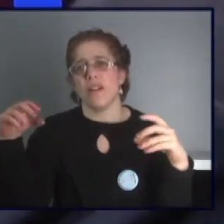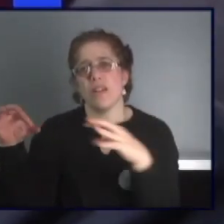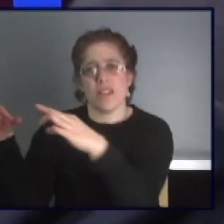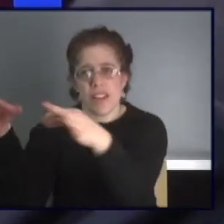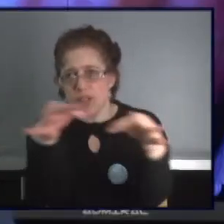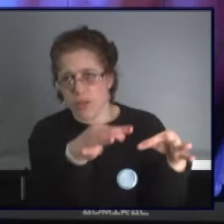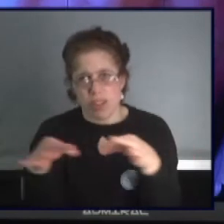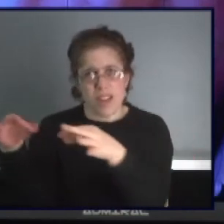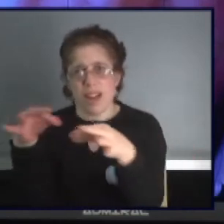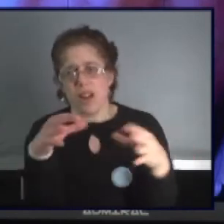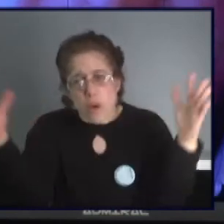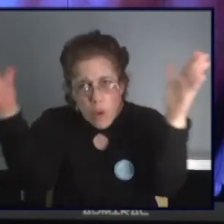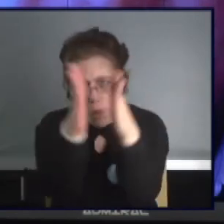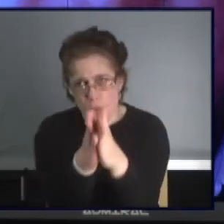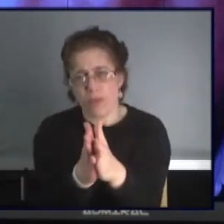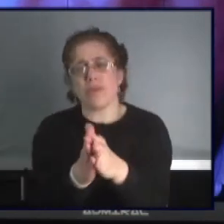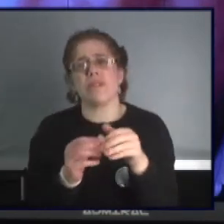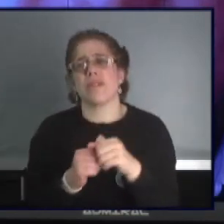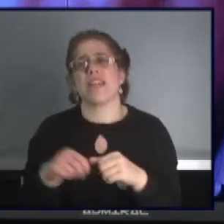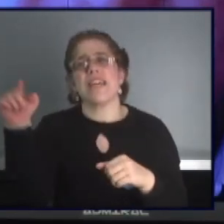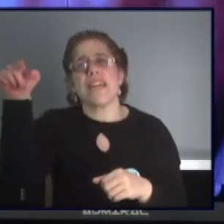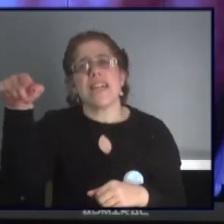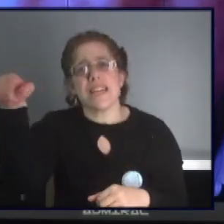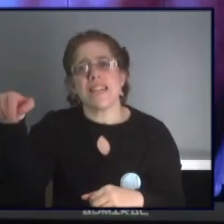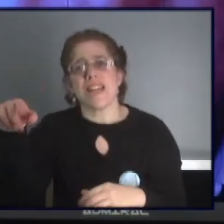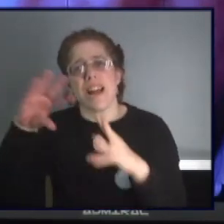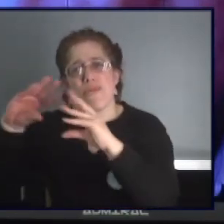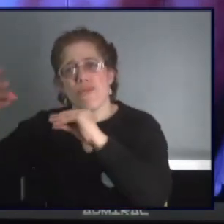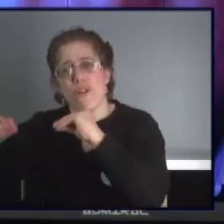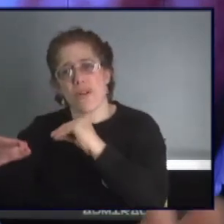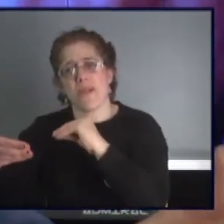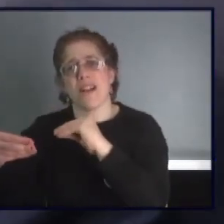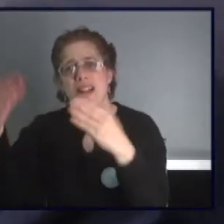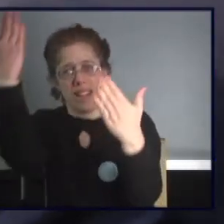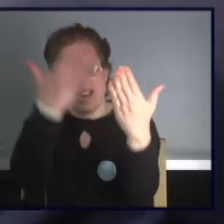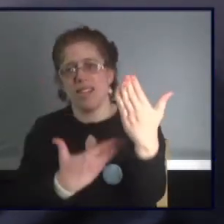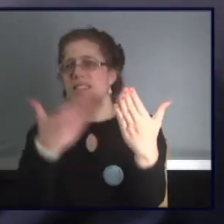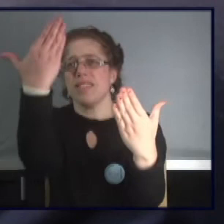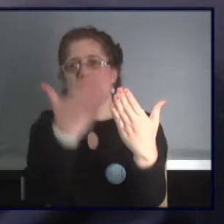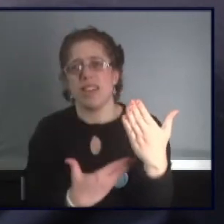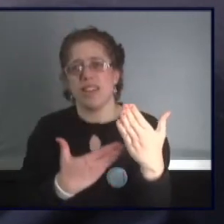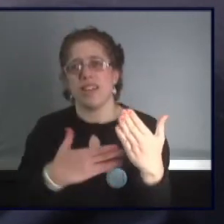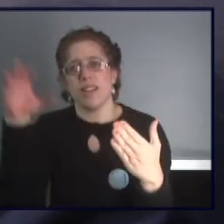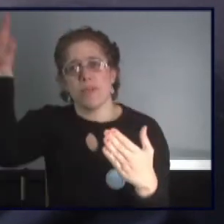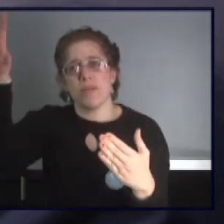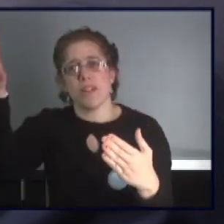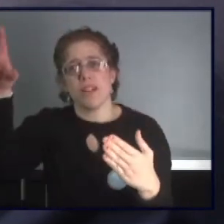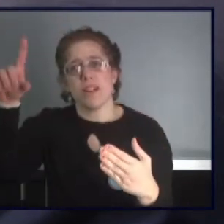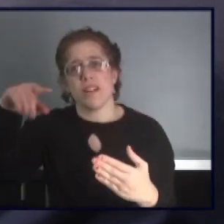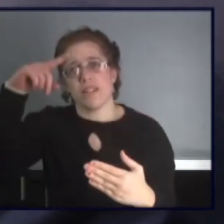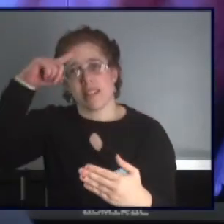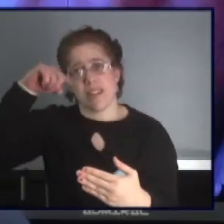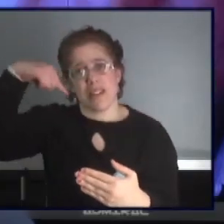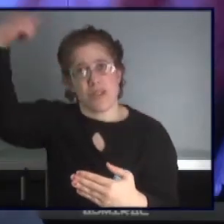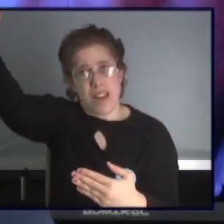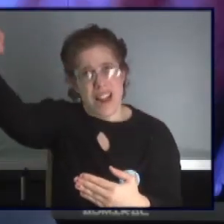conjunto entonces necesitamos es la característica característica de nuestra lista a nivel local y a nivel nacional porque